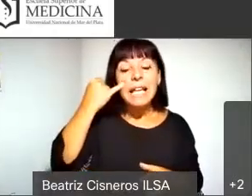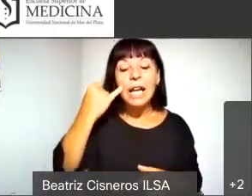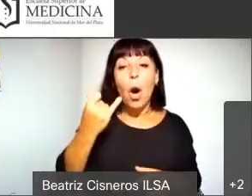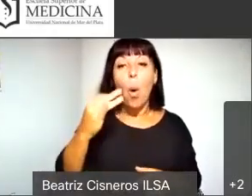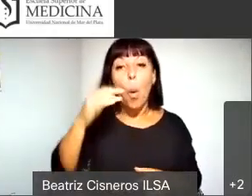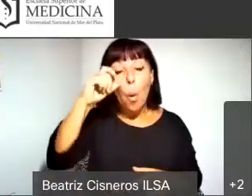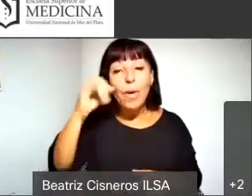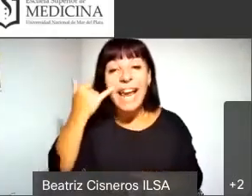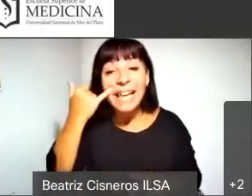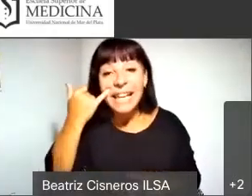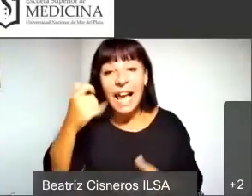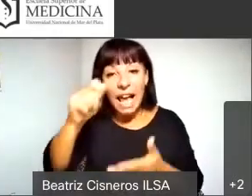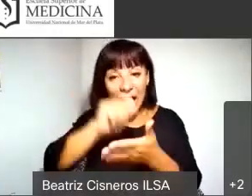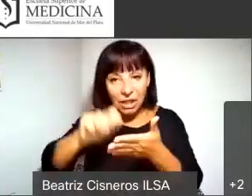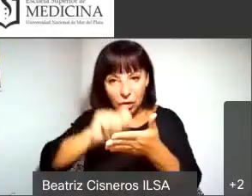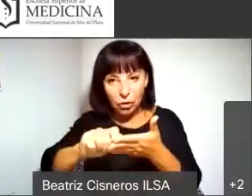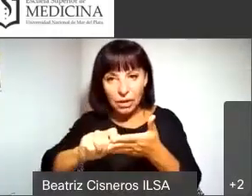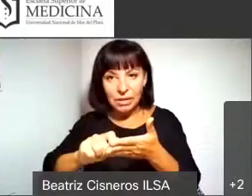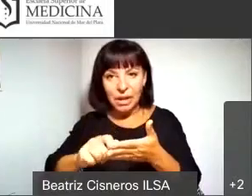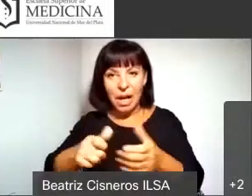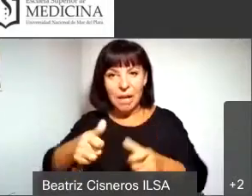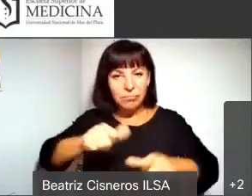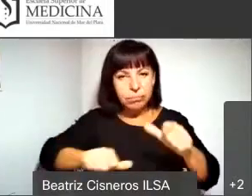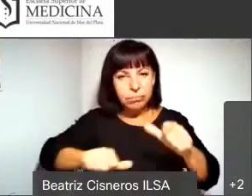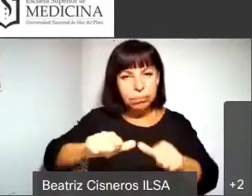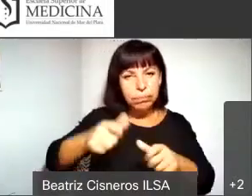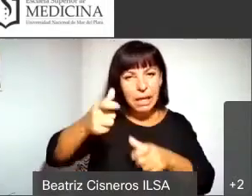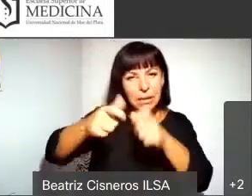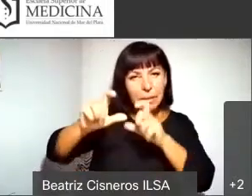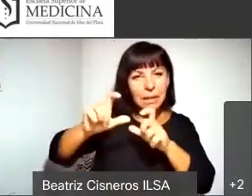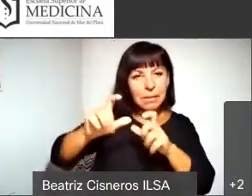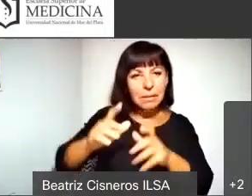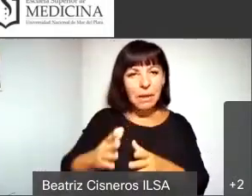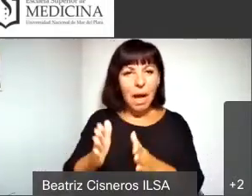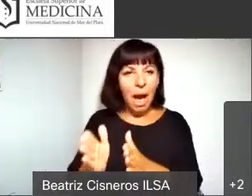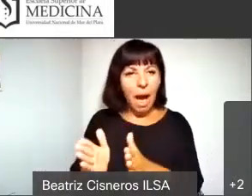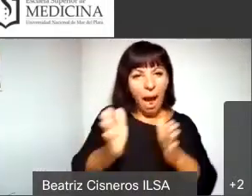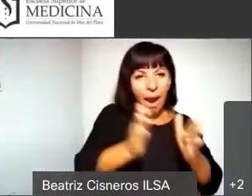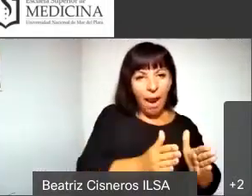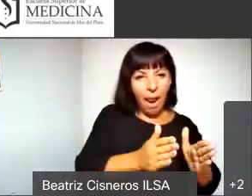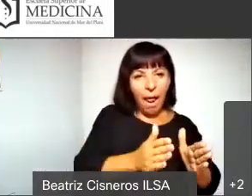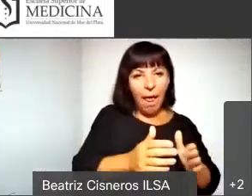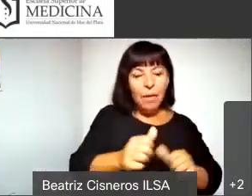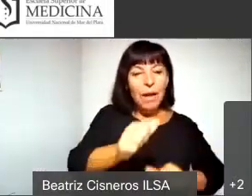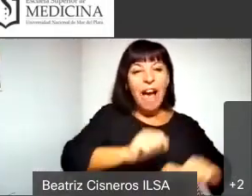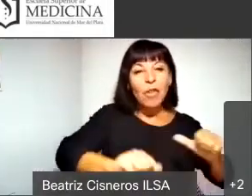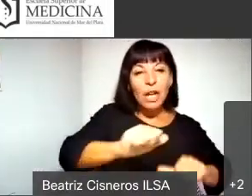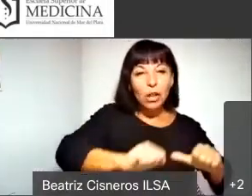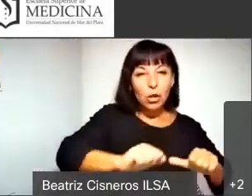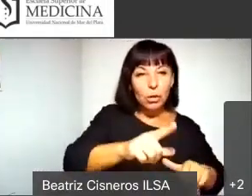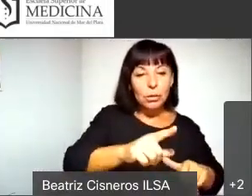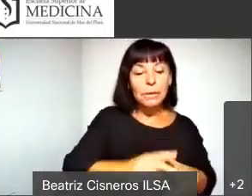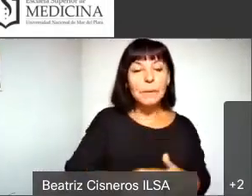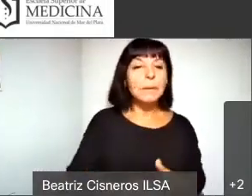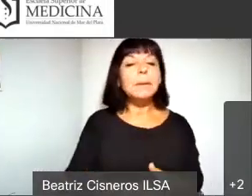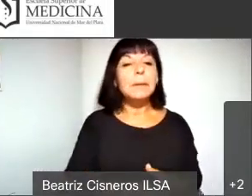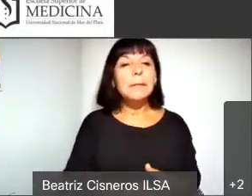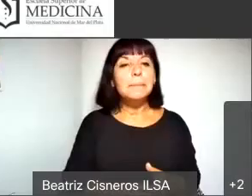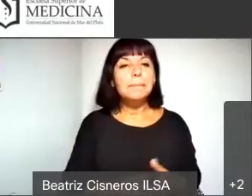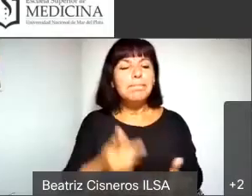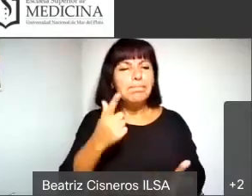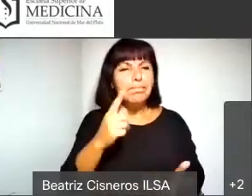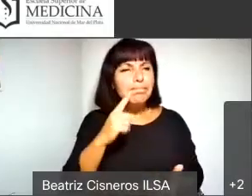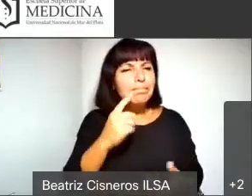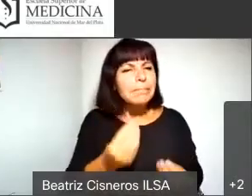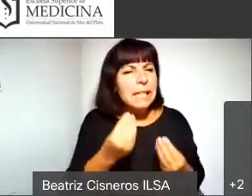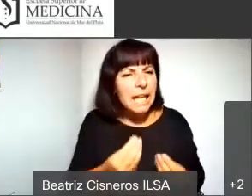Dicho experimento está ilustrado en la imagen de la izquierda. Lo que ellos hicieron fue generar una mezcla de